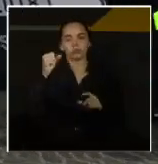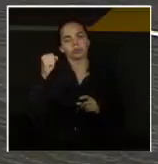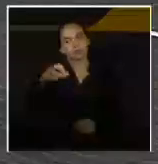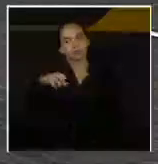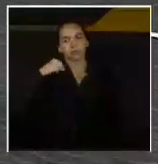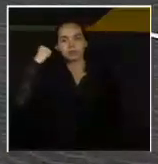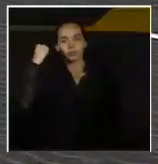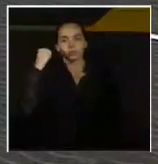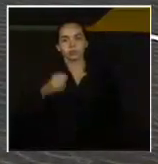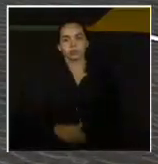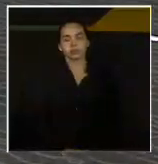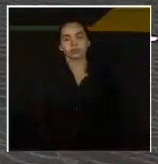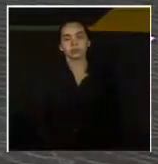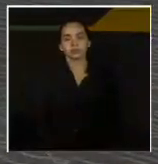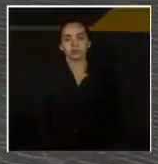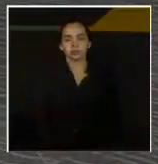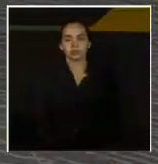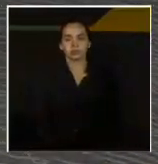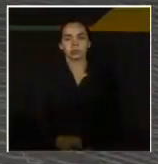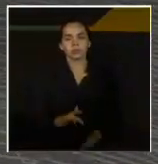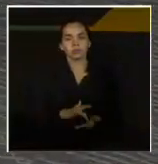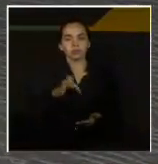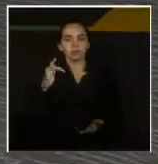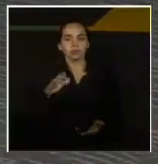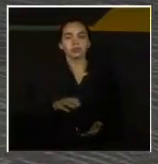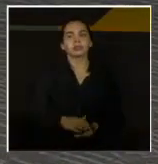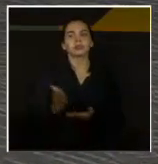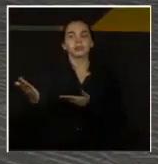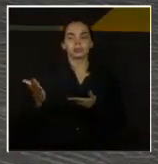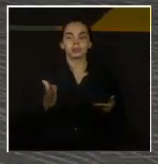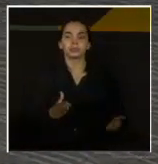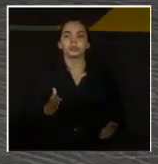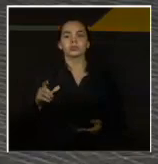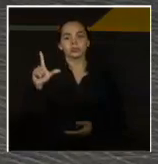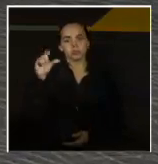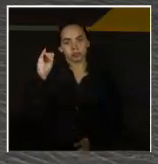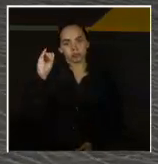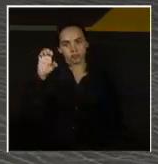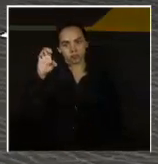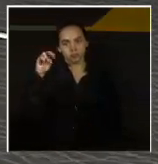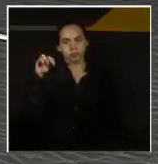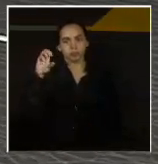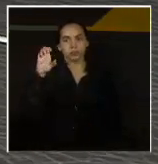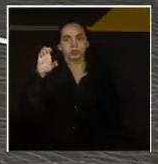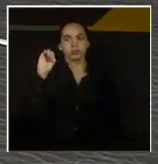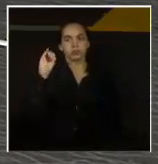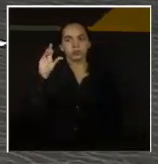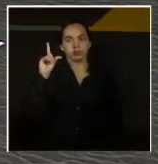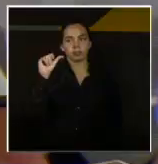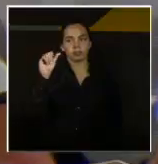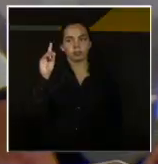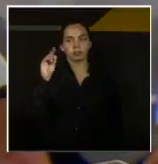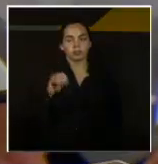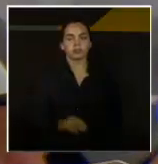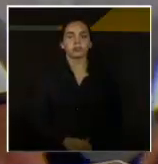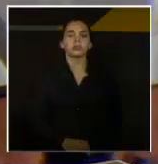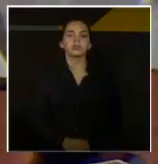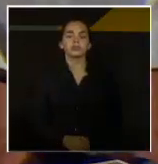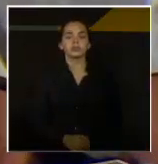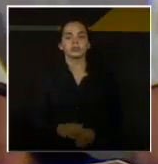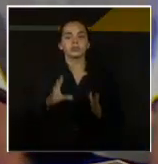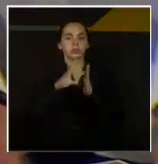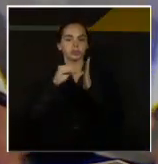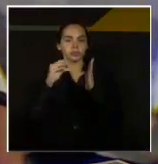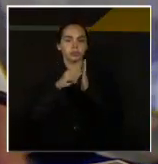fuertemente. Muchísimas gracias, candidato. Le pedimos a la licenciada que haga uso de su derecho a réplica. Mencionaba usted el tema